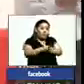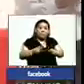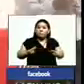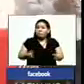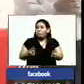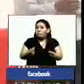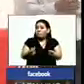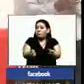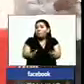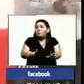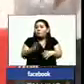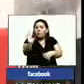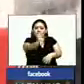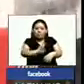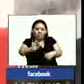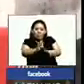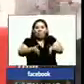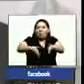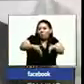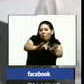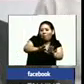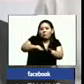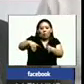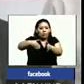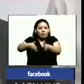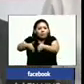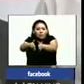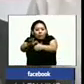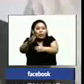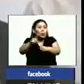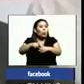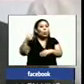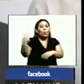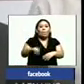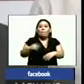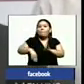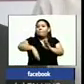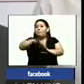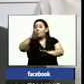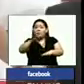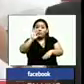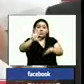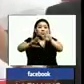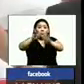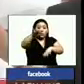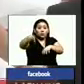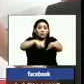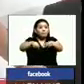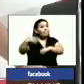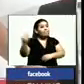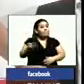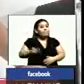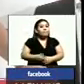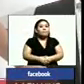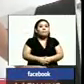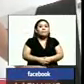efectivo en cuanto al mejoramiento de calles y caminos, que es la mayor demanda de los 14 departamentos del país.